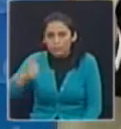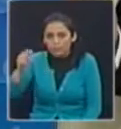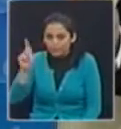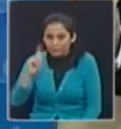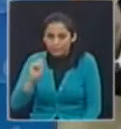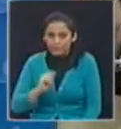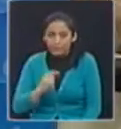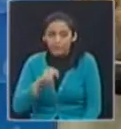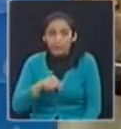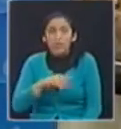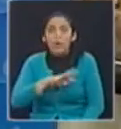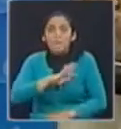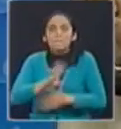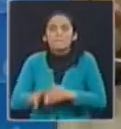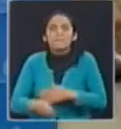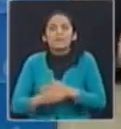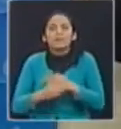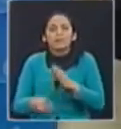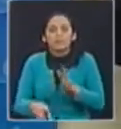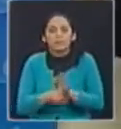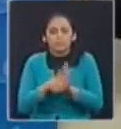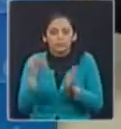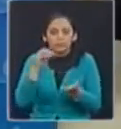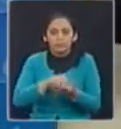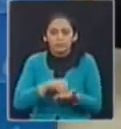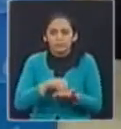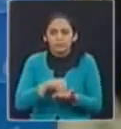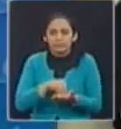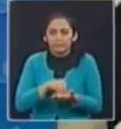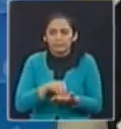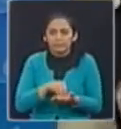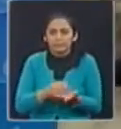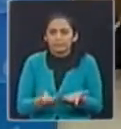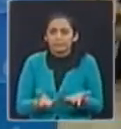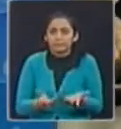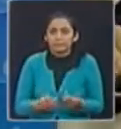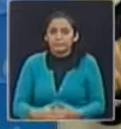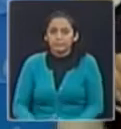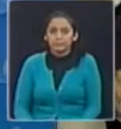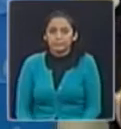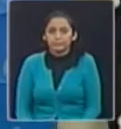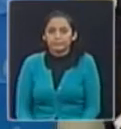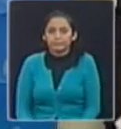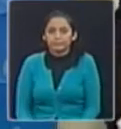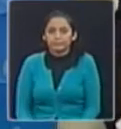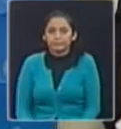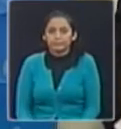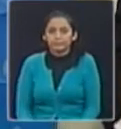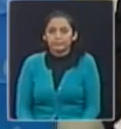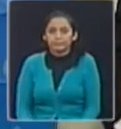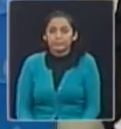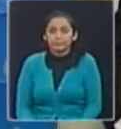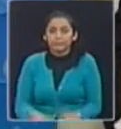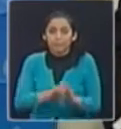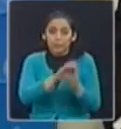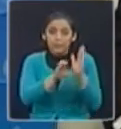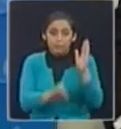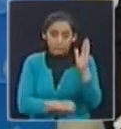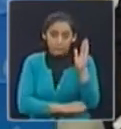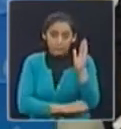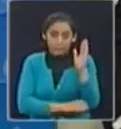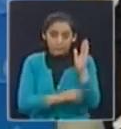ley, ¿no es cierto? Y la Constitución tiene mayor jerarquía que la ley. La Constitución